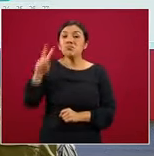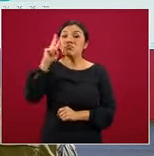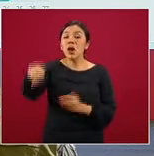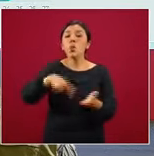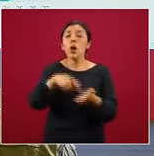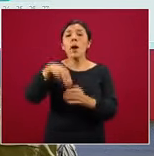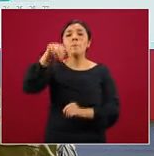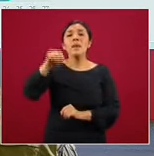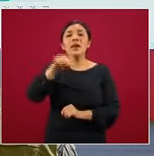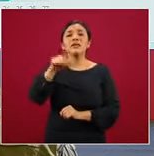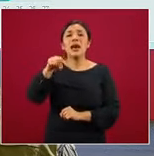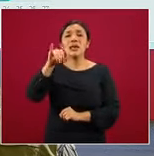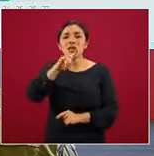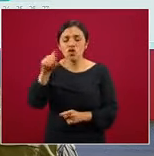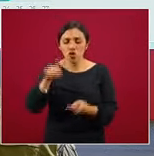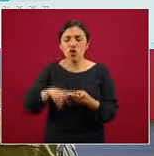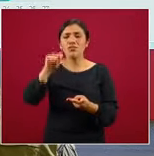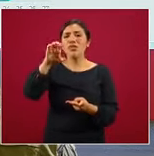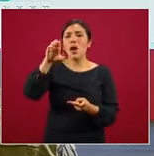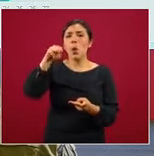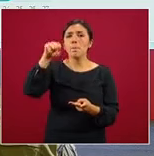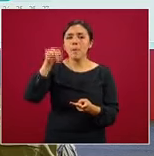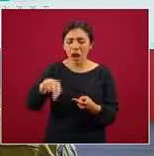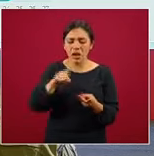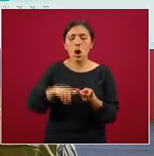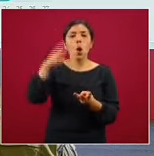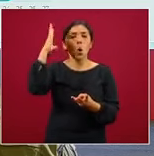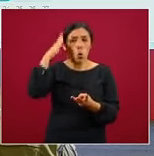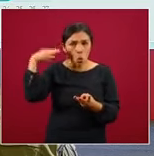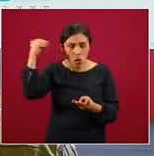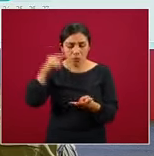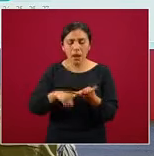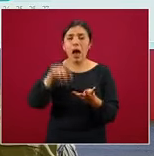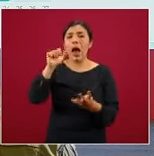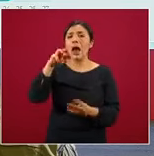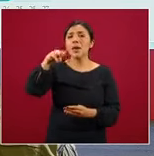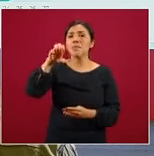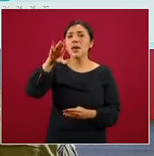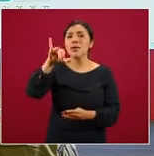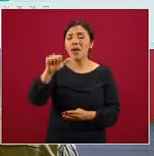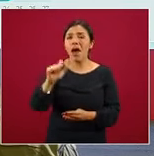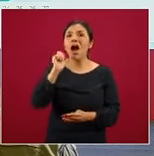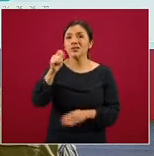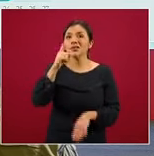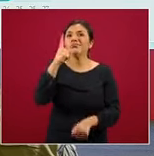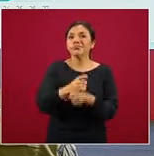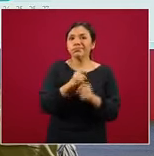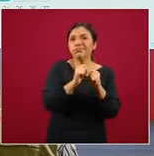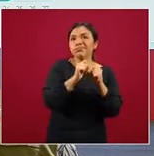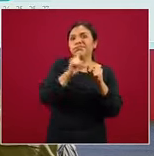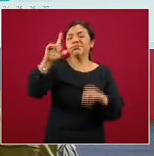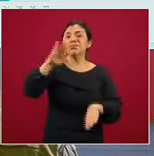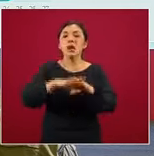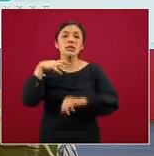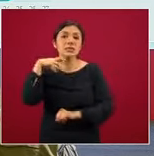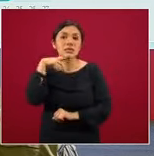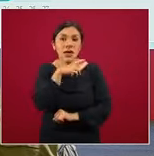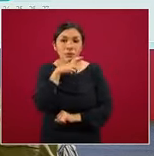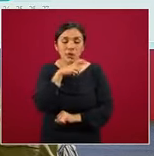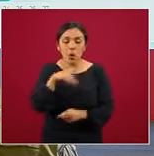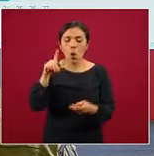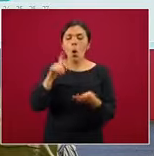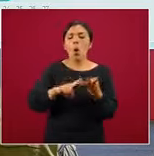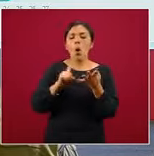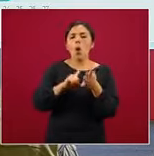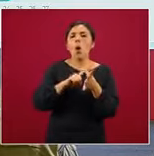Manzanillo, Tecomán, el propio municipio de Colima y Armería van en los crecimientos más rápidos. Villa de